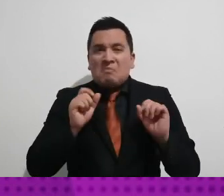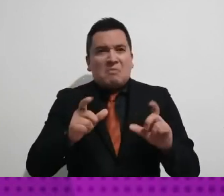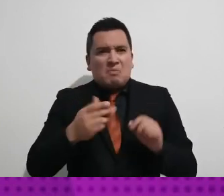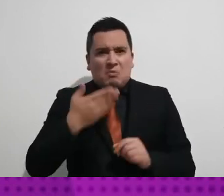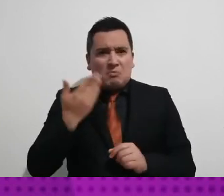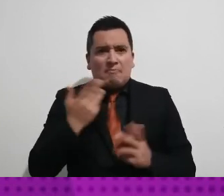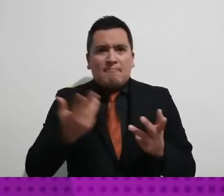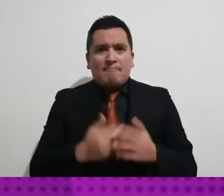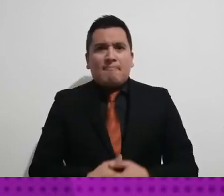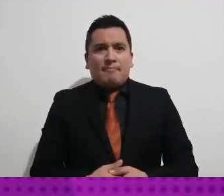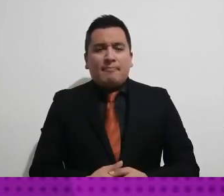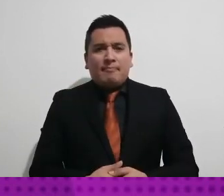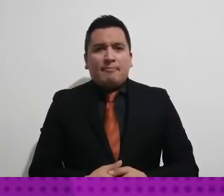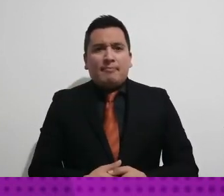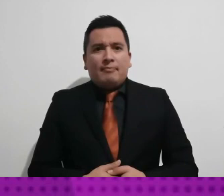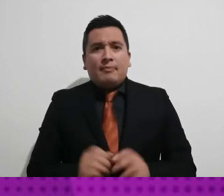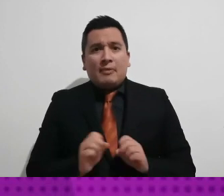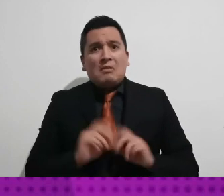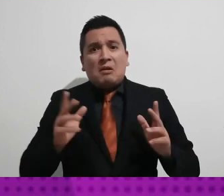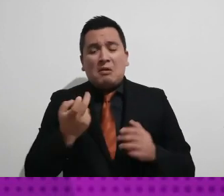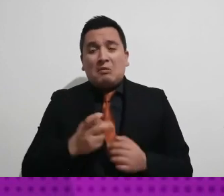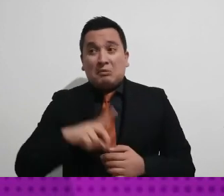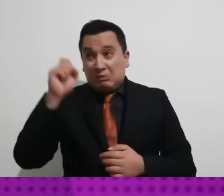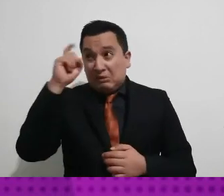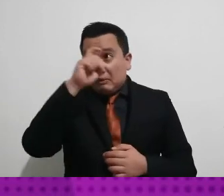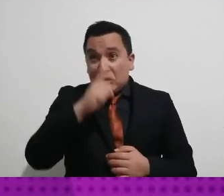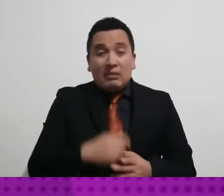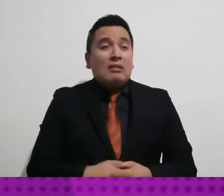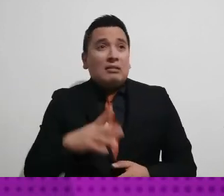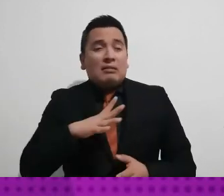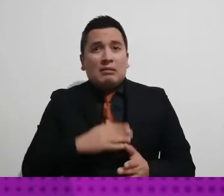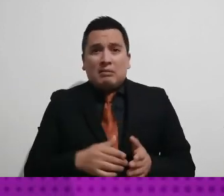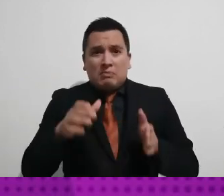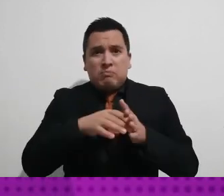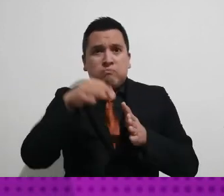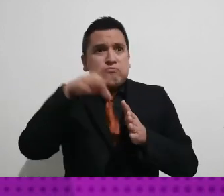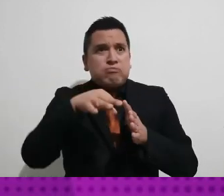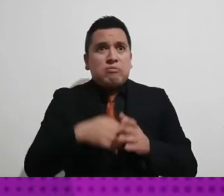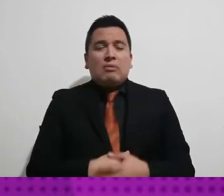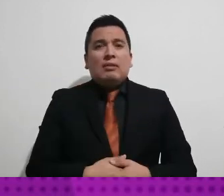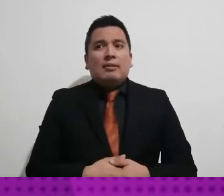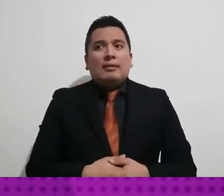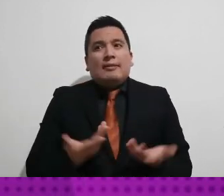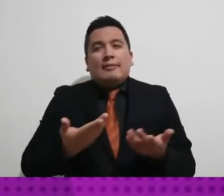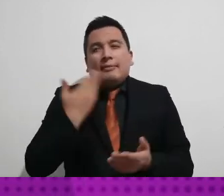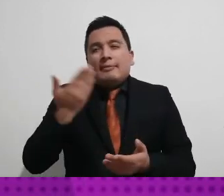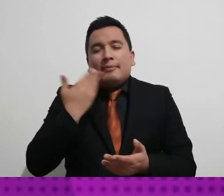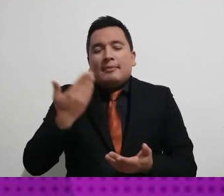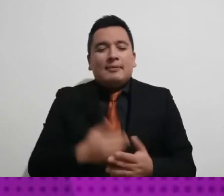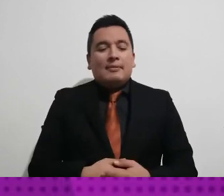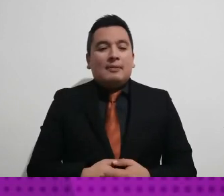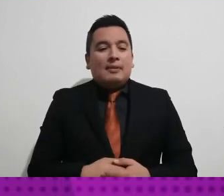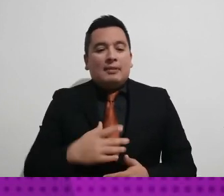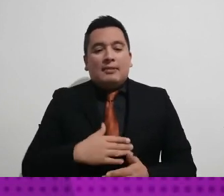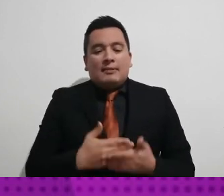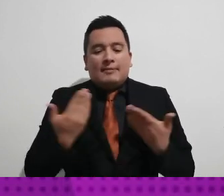replicadas en este 2021. Indudablemente que es muy complejo el organizar una elección. Si bien esta va a